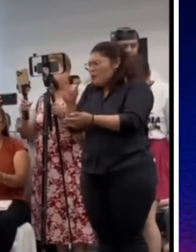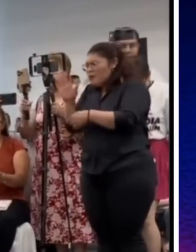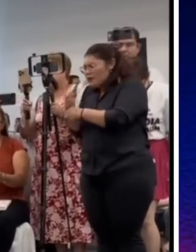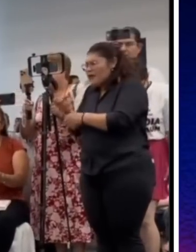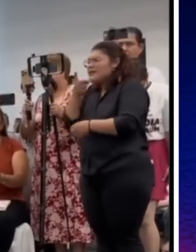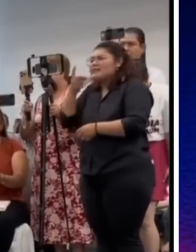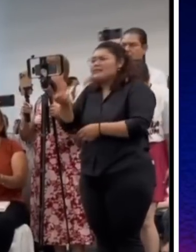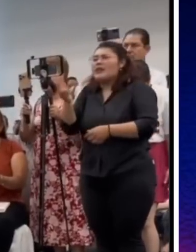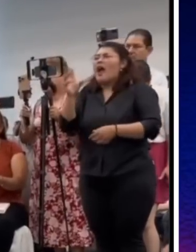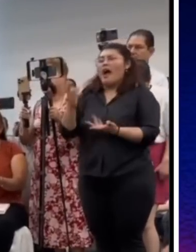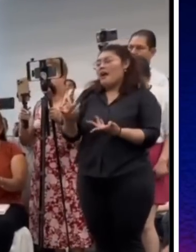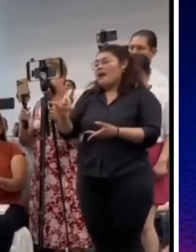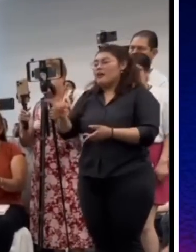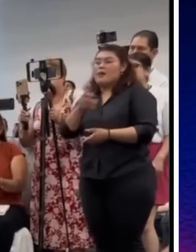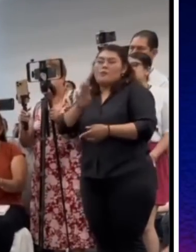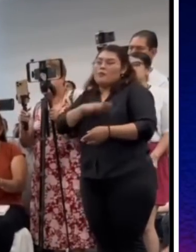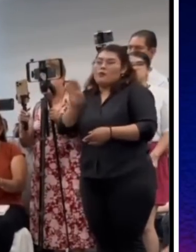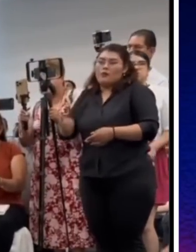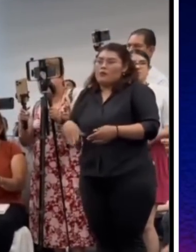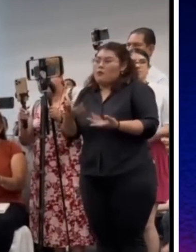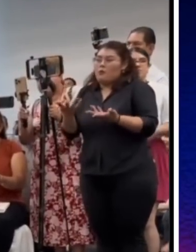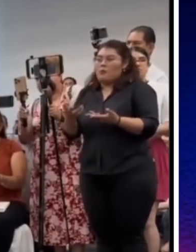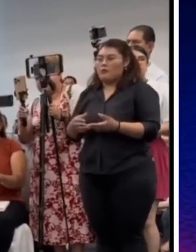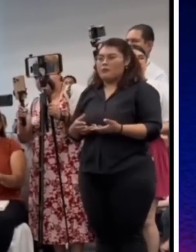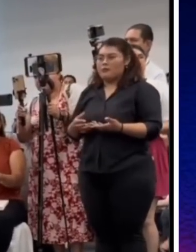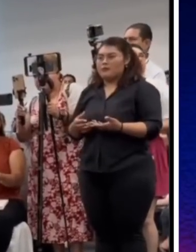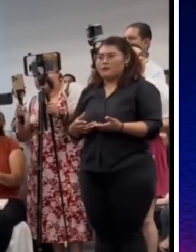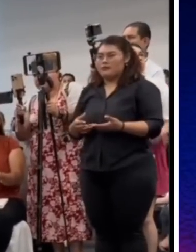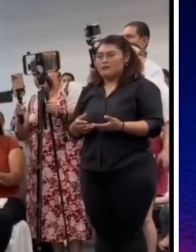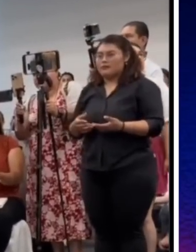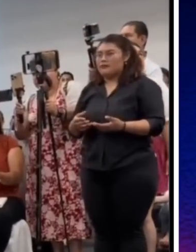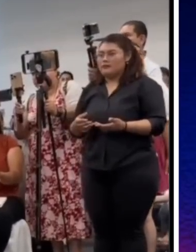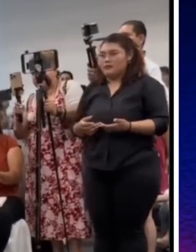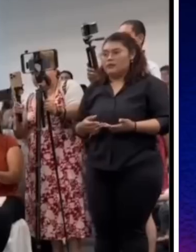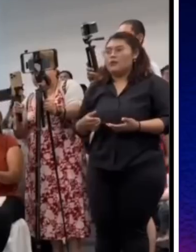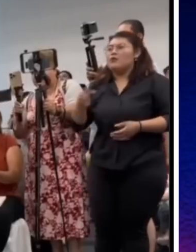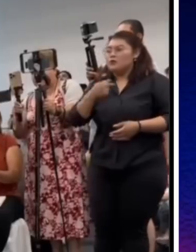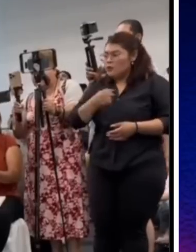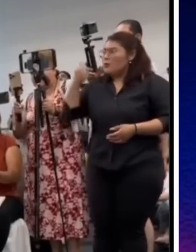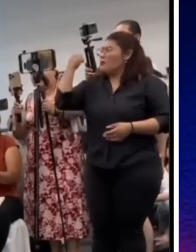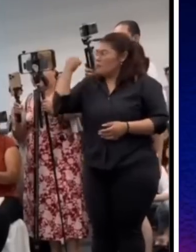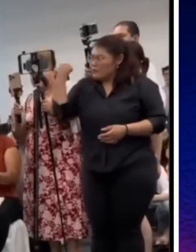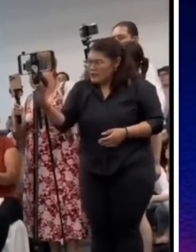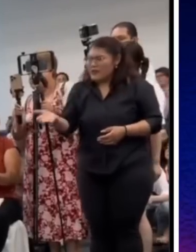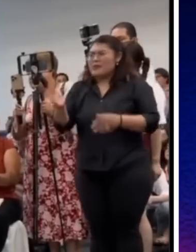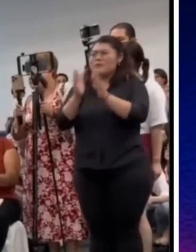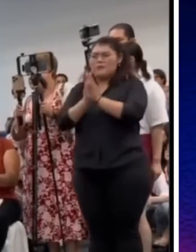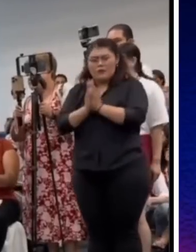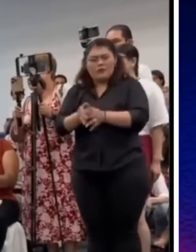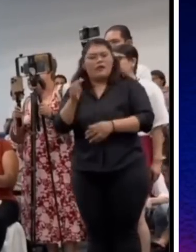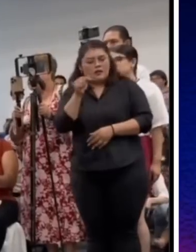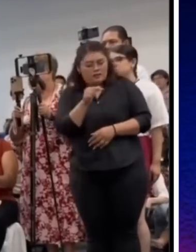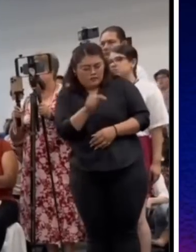encubrieron. A partir de ahí pedí que la Fiscalía General de la República llevara este